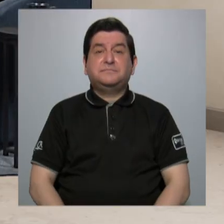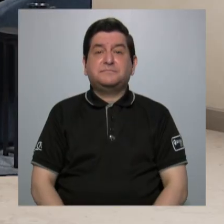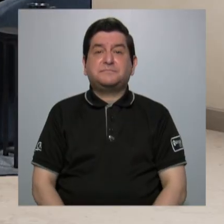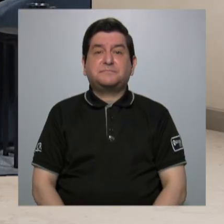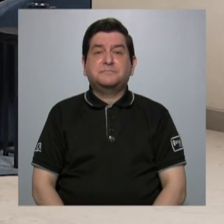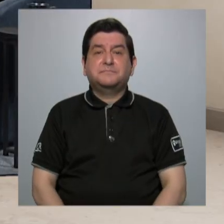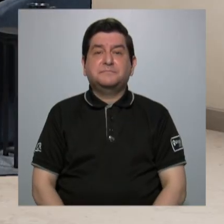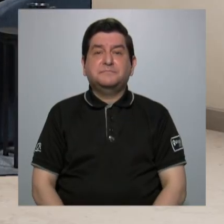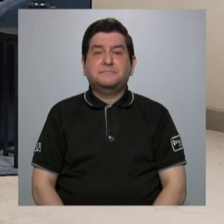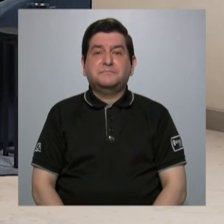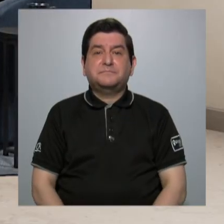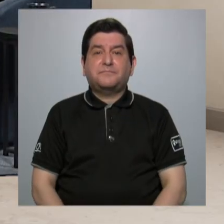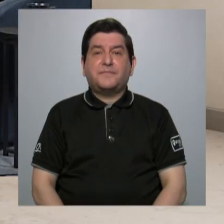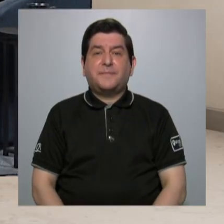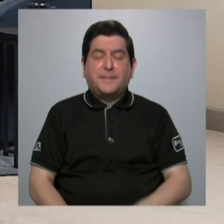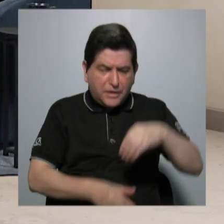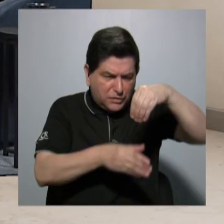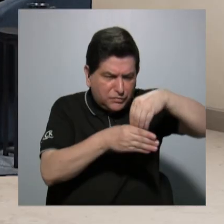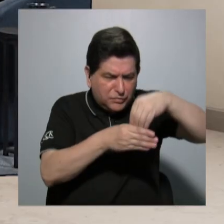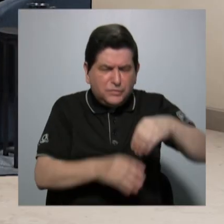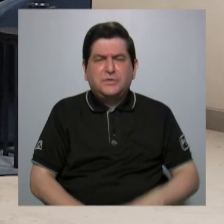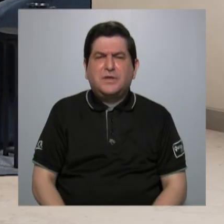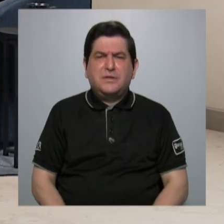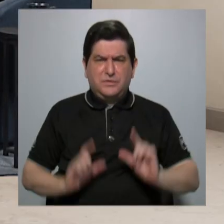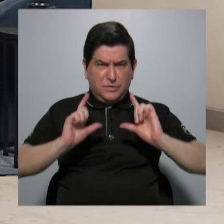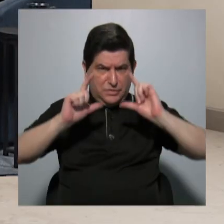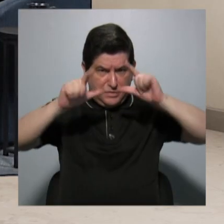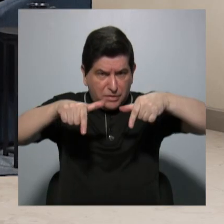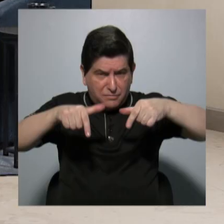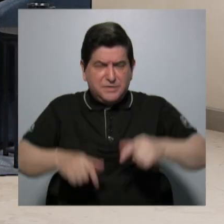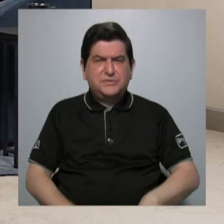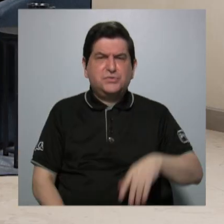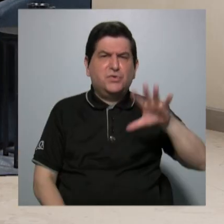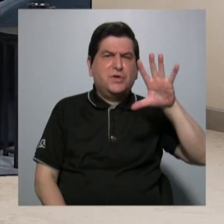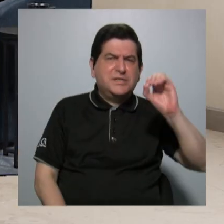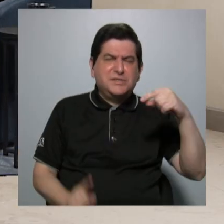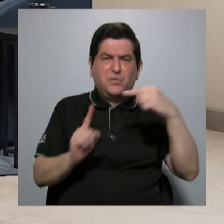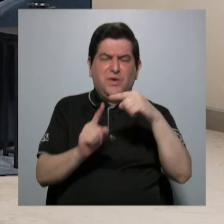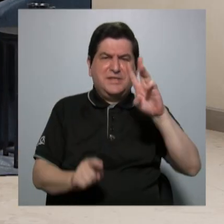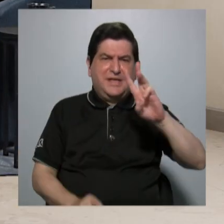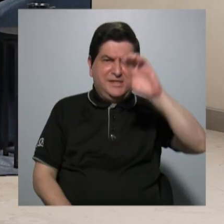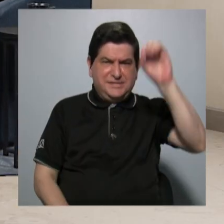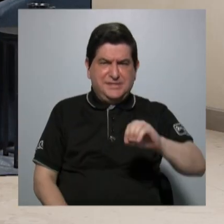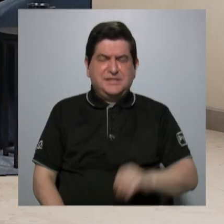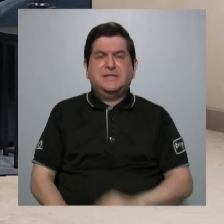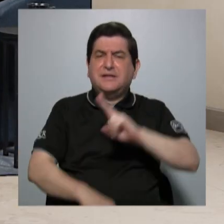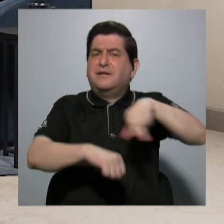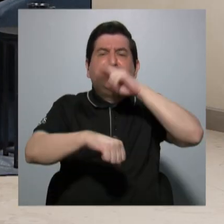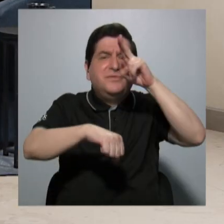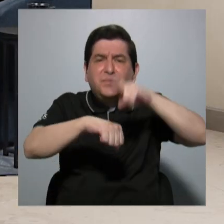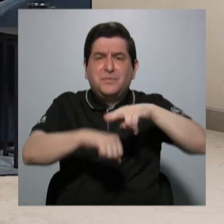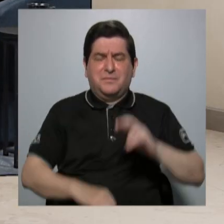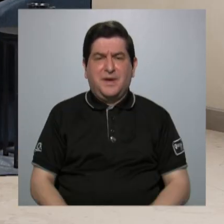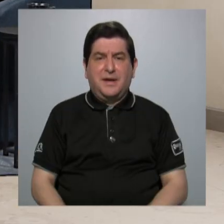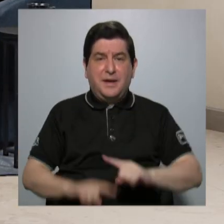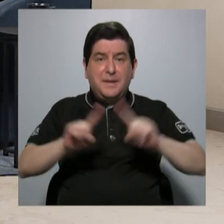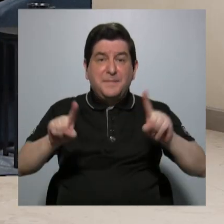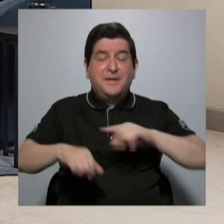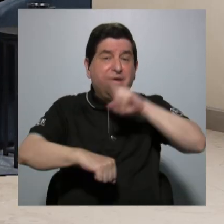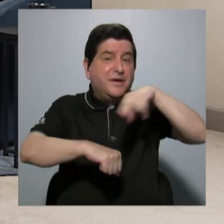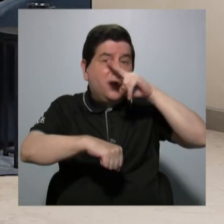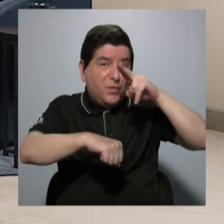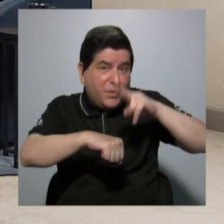Resulta que de la composición de los residuos, entre el 50 y el 60% es orgánico. Pero